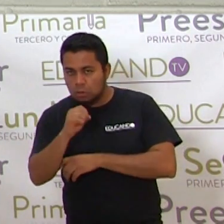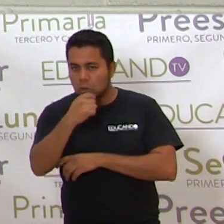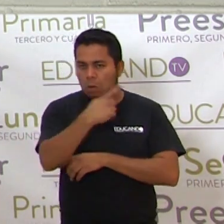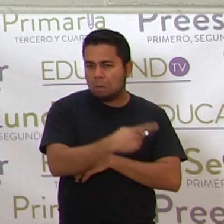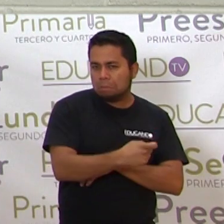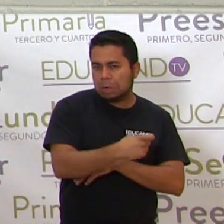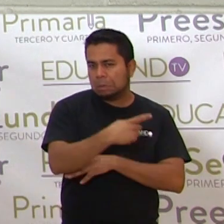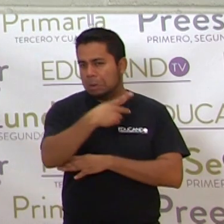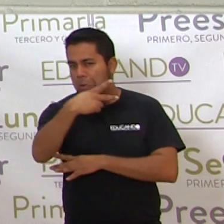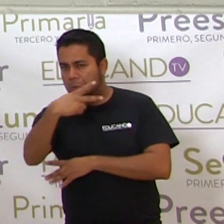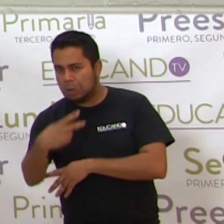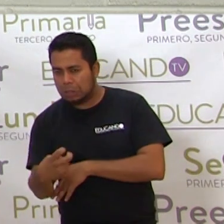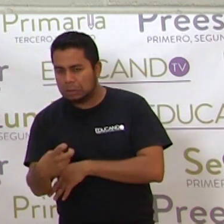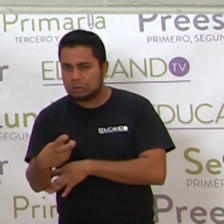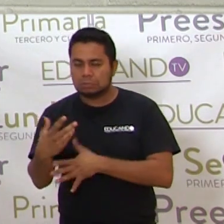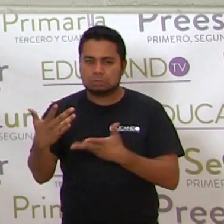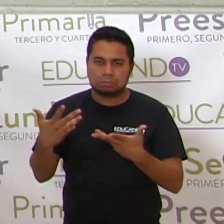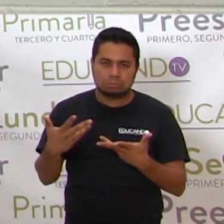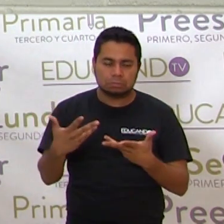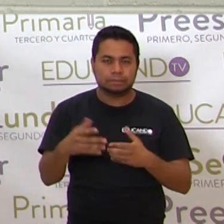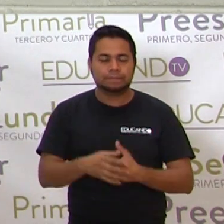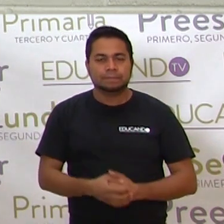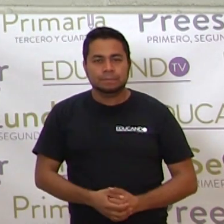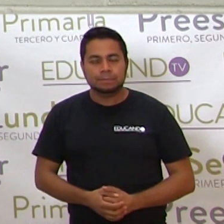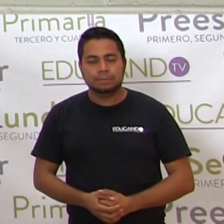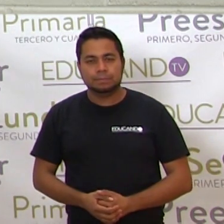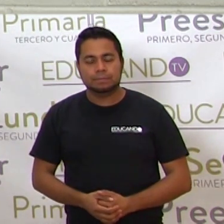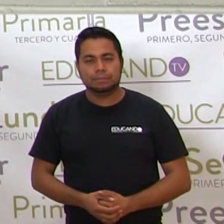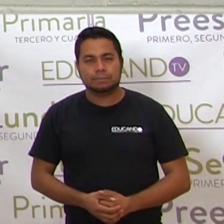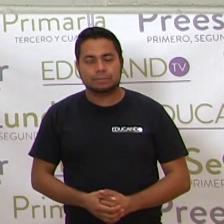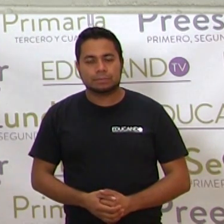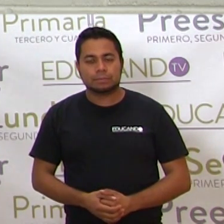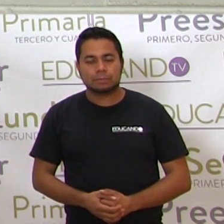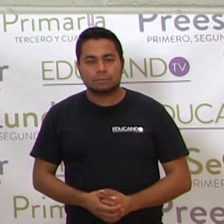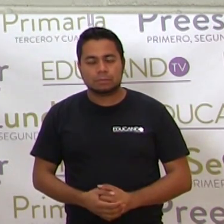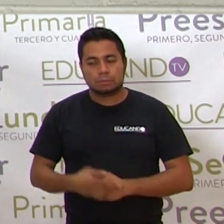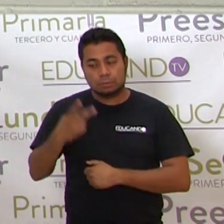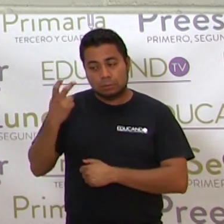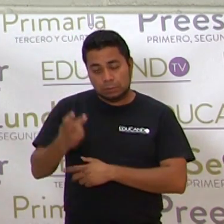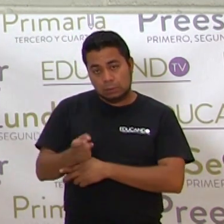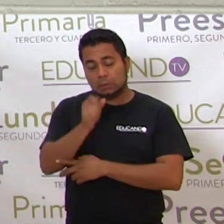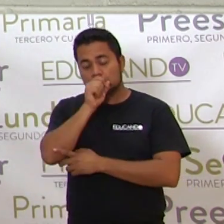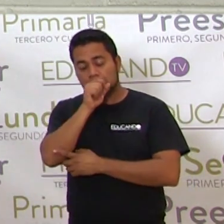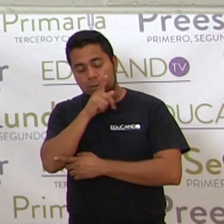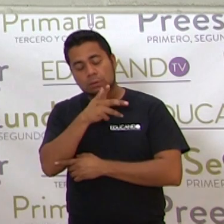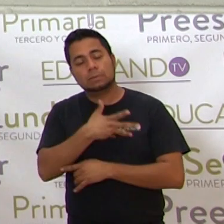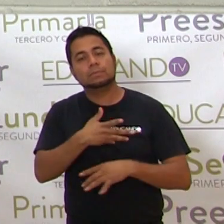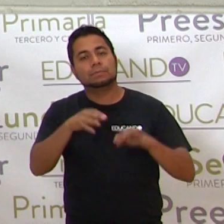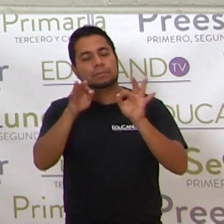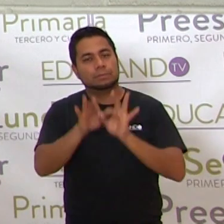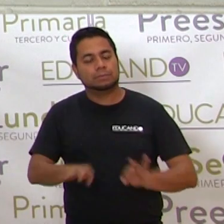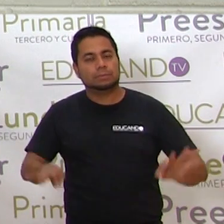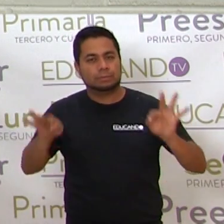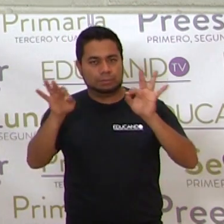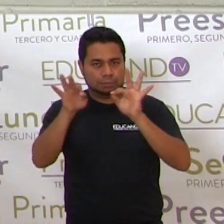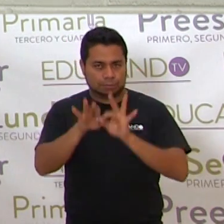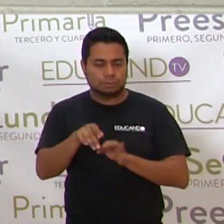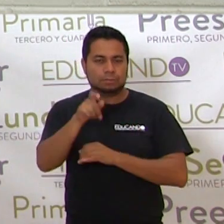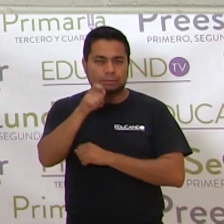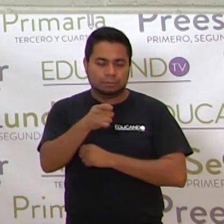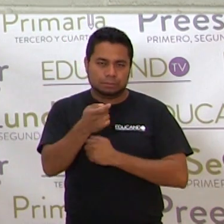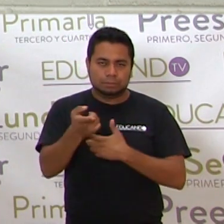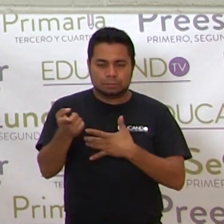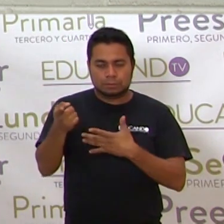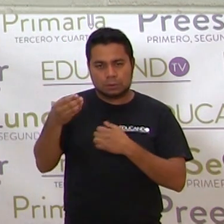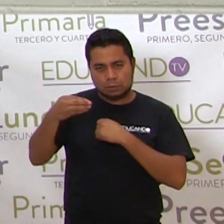escena, primer acto, segundo acto, bien. Y esto también es importante que vaya